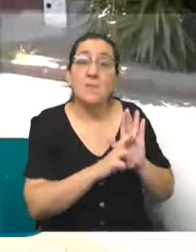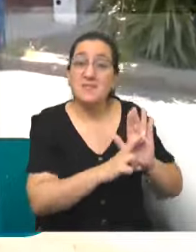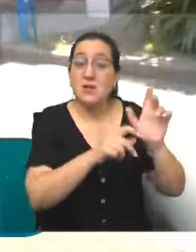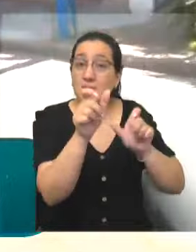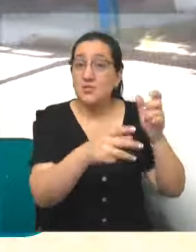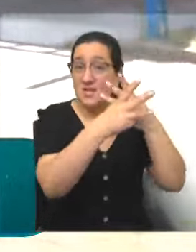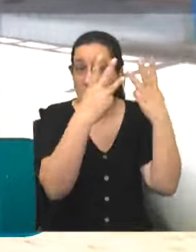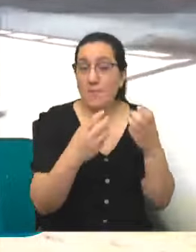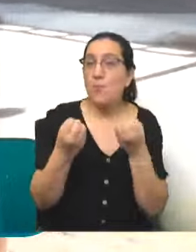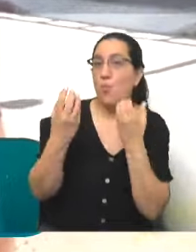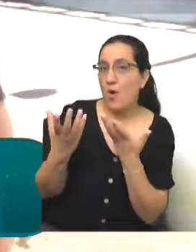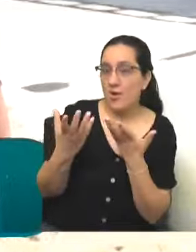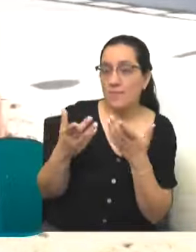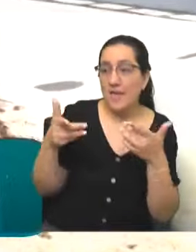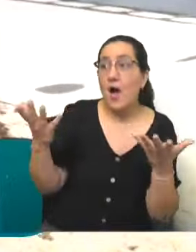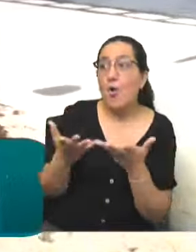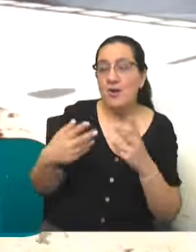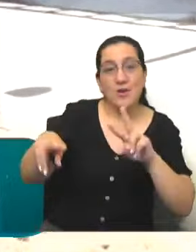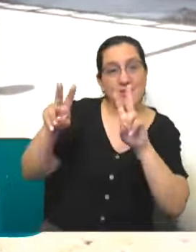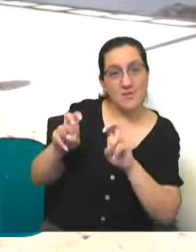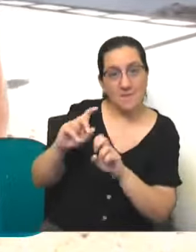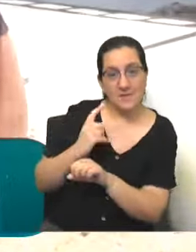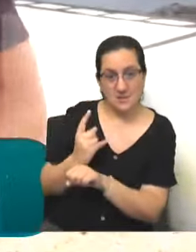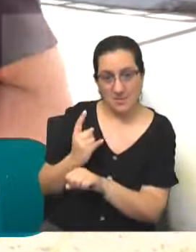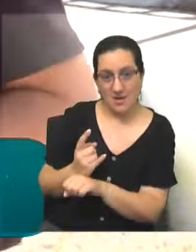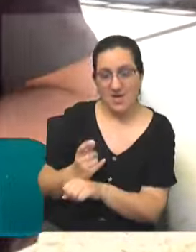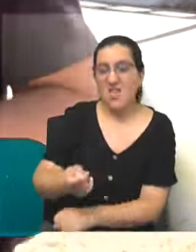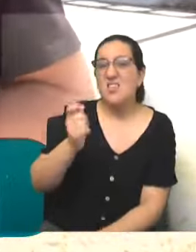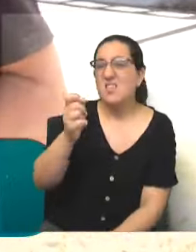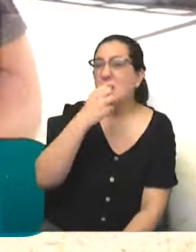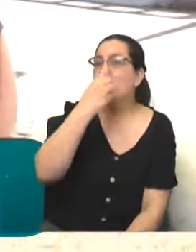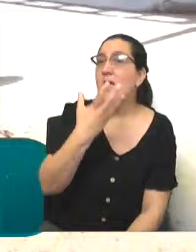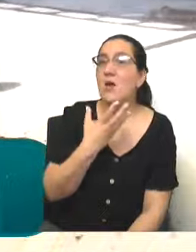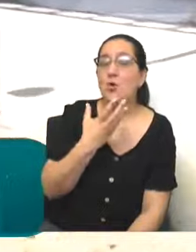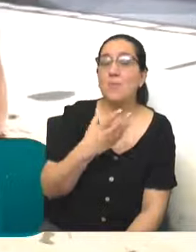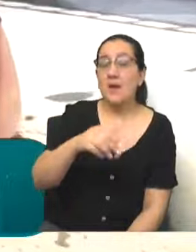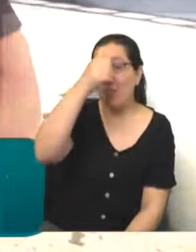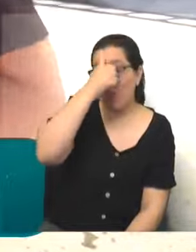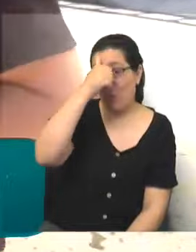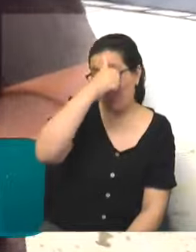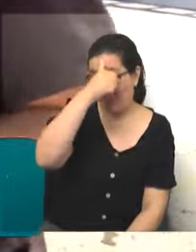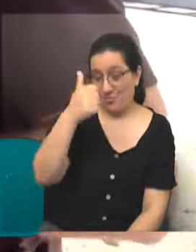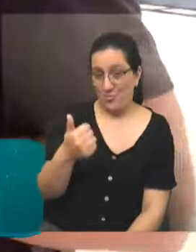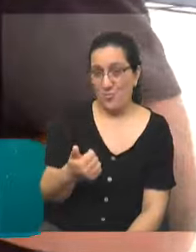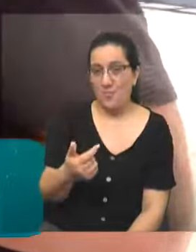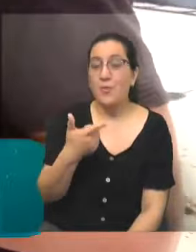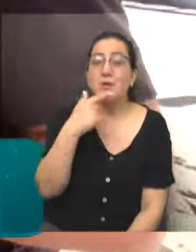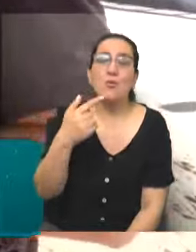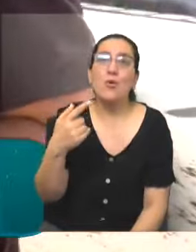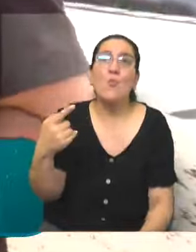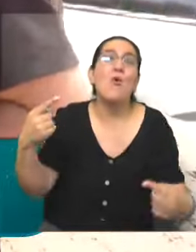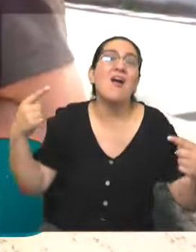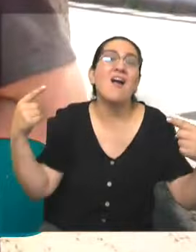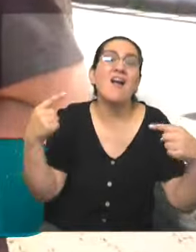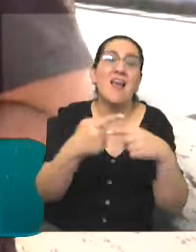Bueno, Ignacio, a ver, te voy a meter ya en el meollo la cuestión. ¿Quién está mejor para el domingo? ¿Viste? Como si fuera un clásico. Obviamente